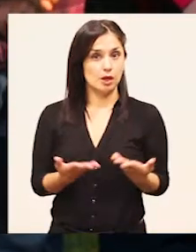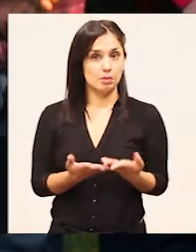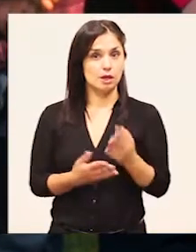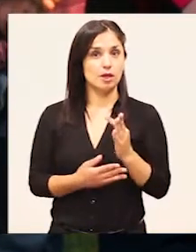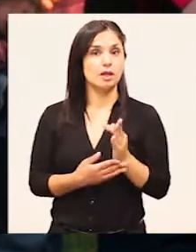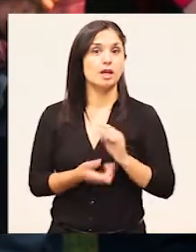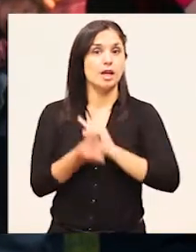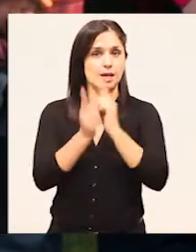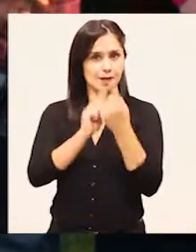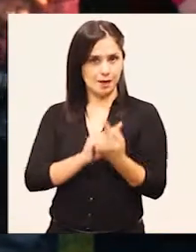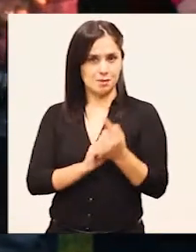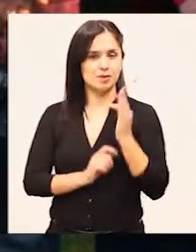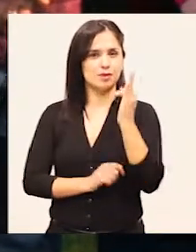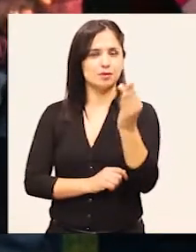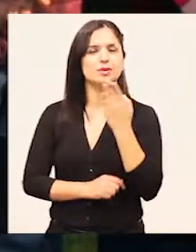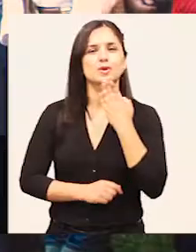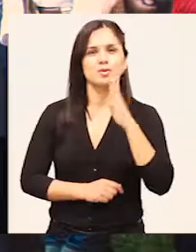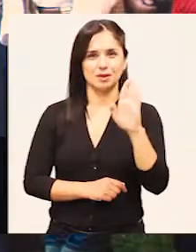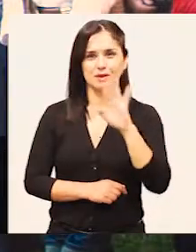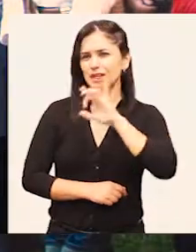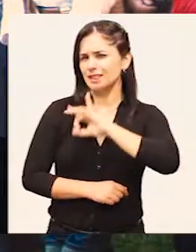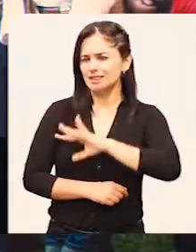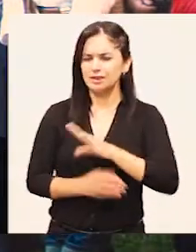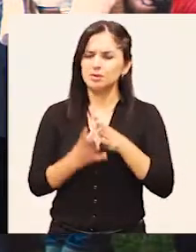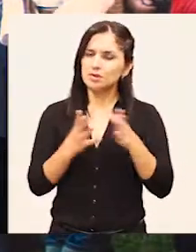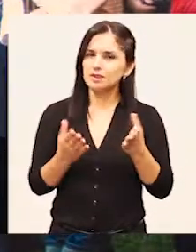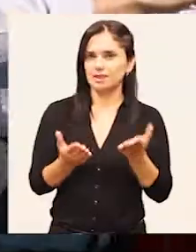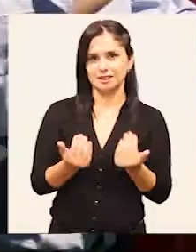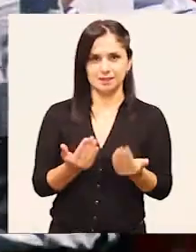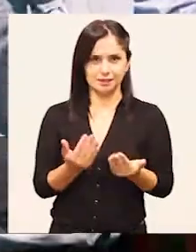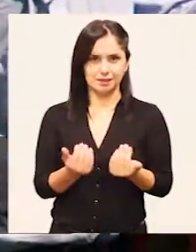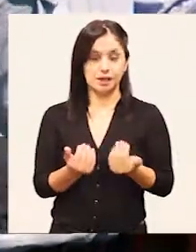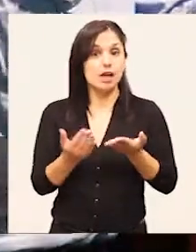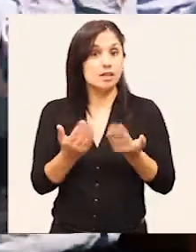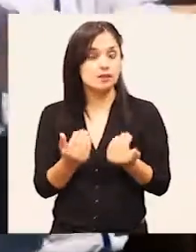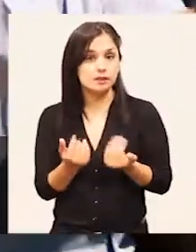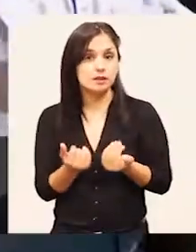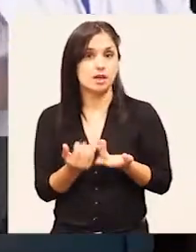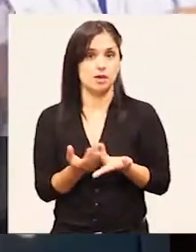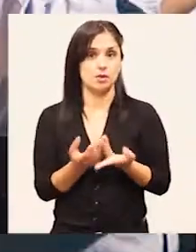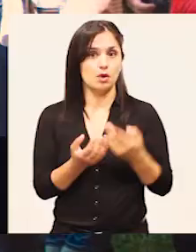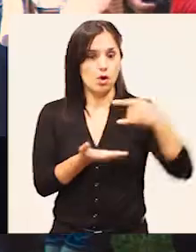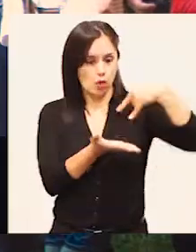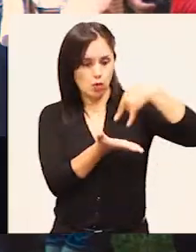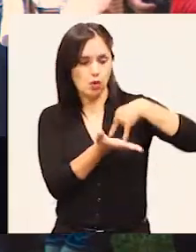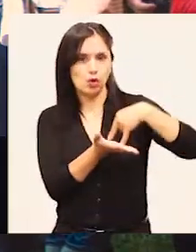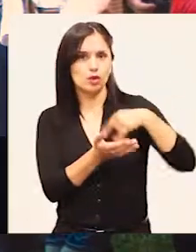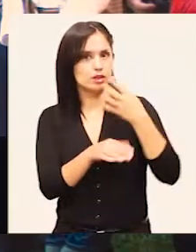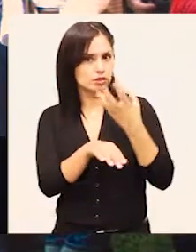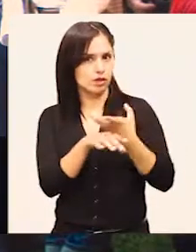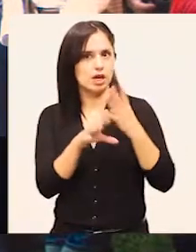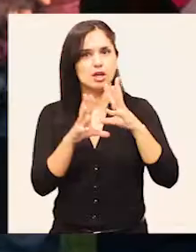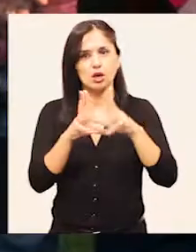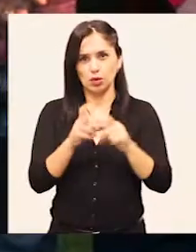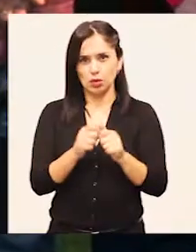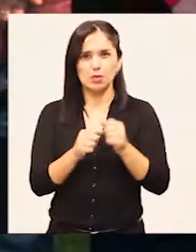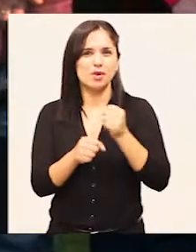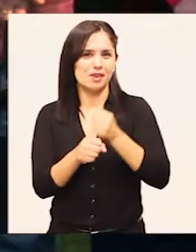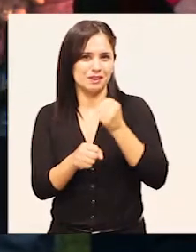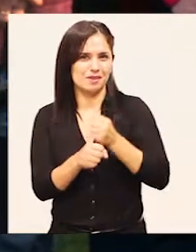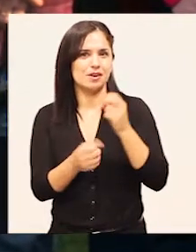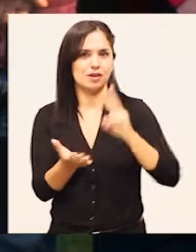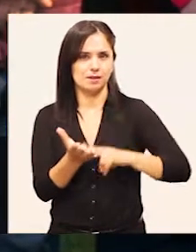para que venga el cambio y los tiempos mejores que Chile tanto necesita. Necesitamos un Congreso con un equipo de verdad. Y aquí